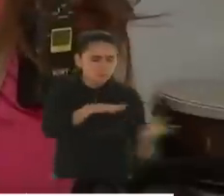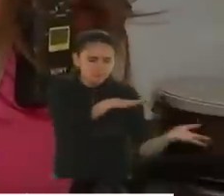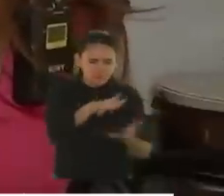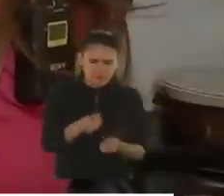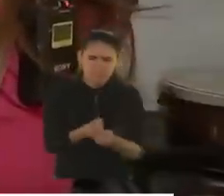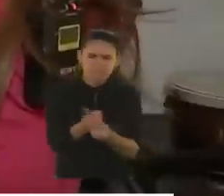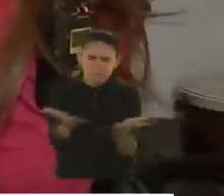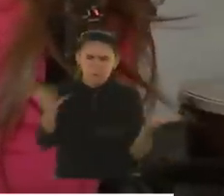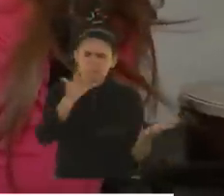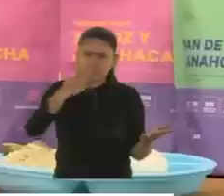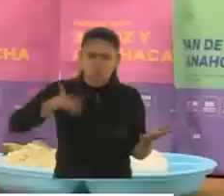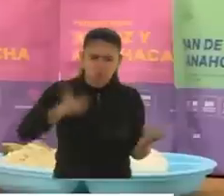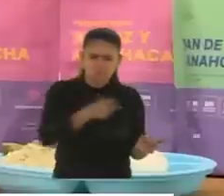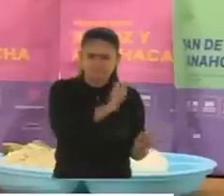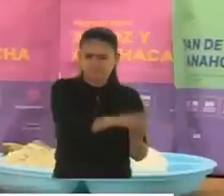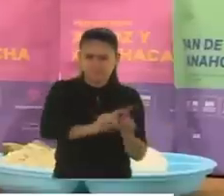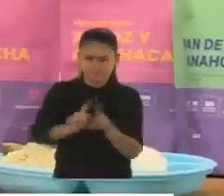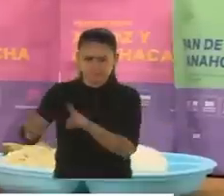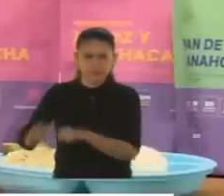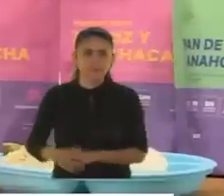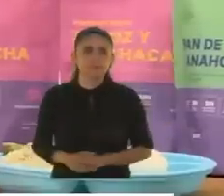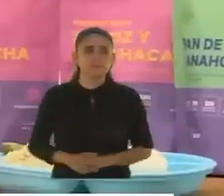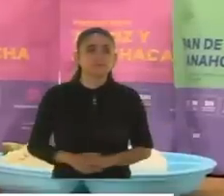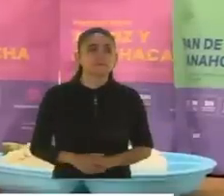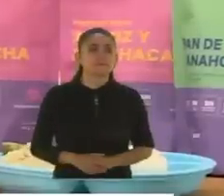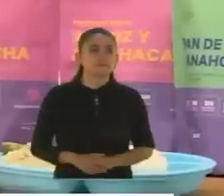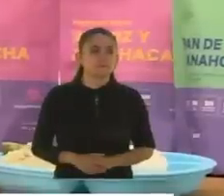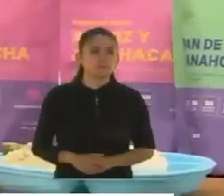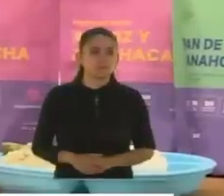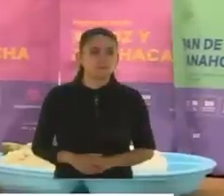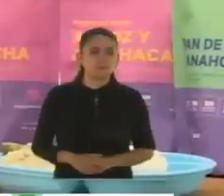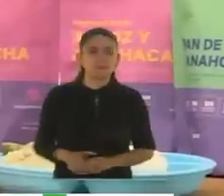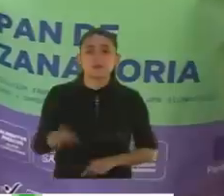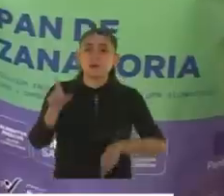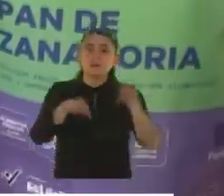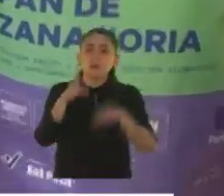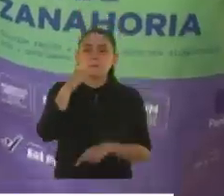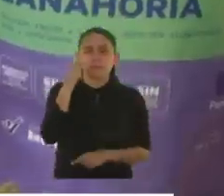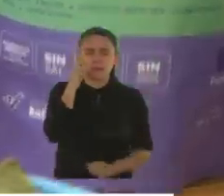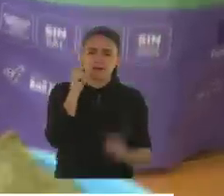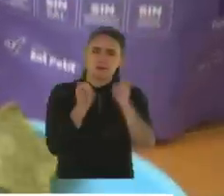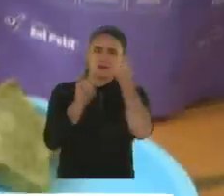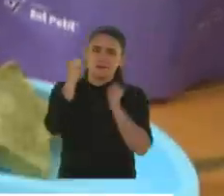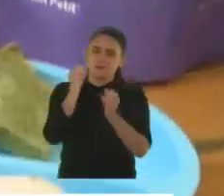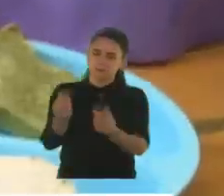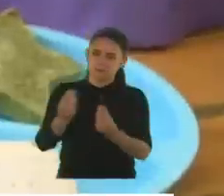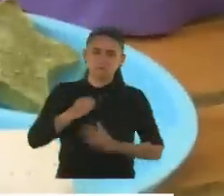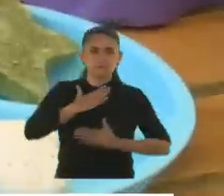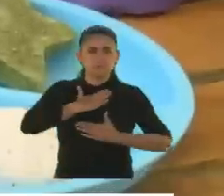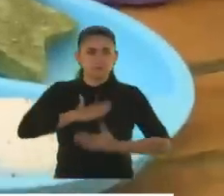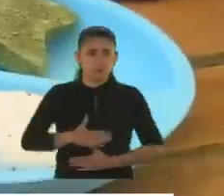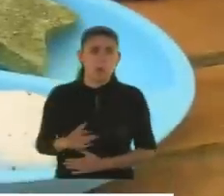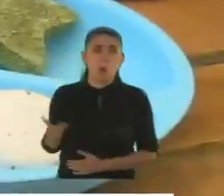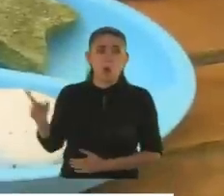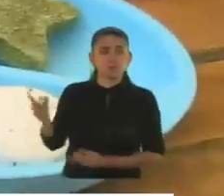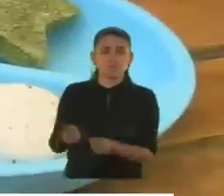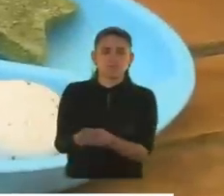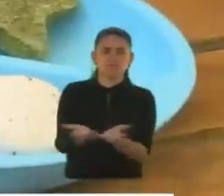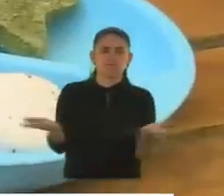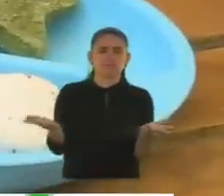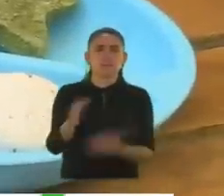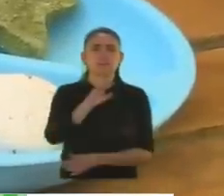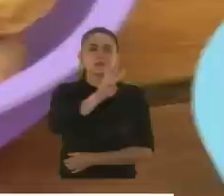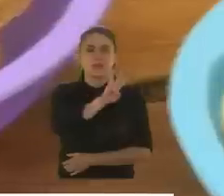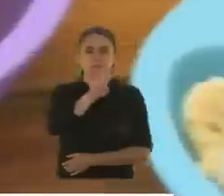diversas opciones saludables. En Topspun los papás encuentran más que tranquilidad. Encuentran un portafolio de 39